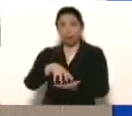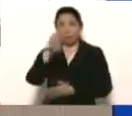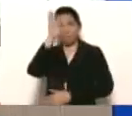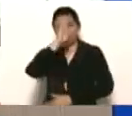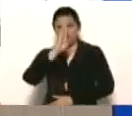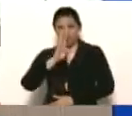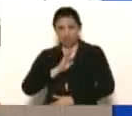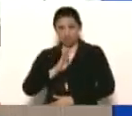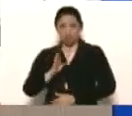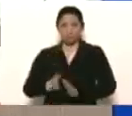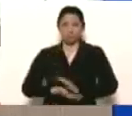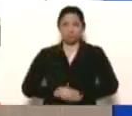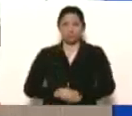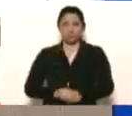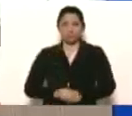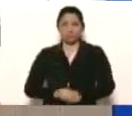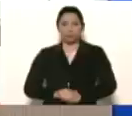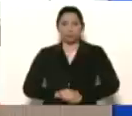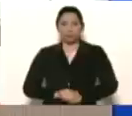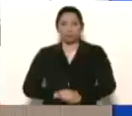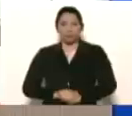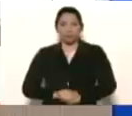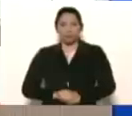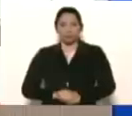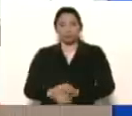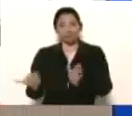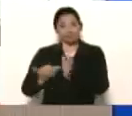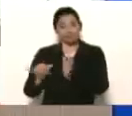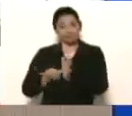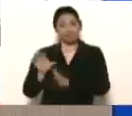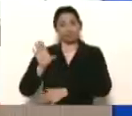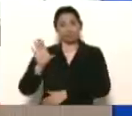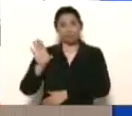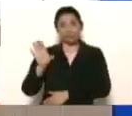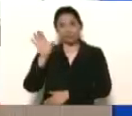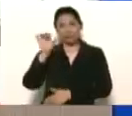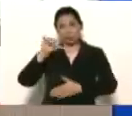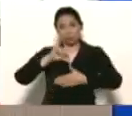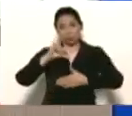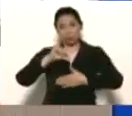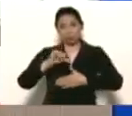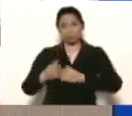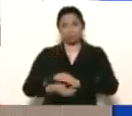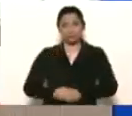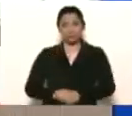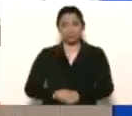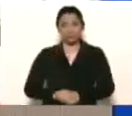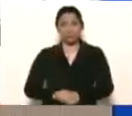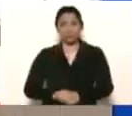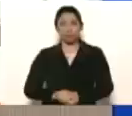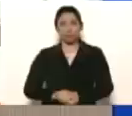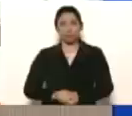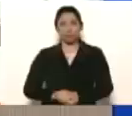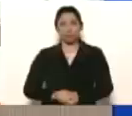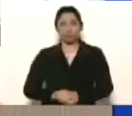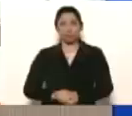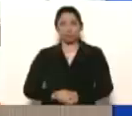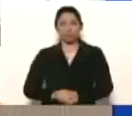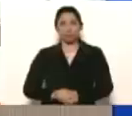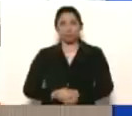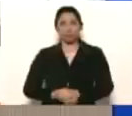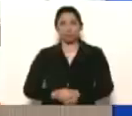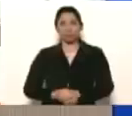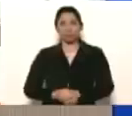la hermana república en nuestro vecino del sur el crecimiento de brasil